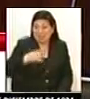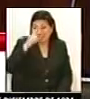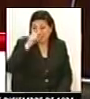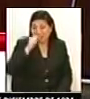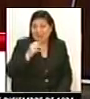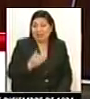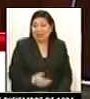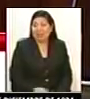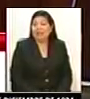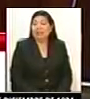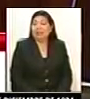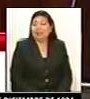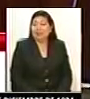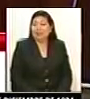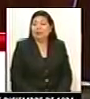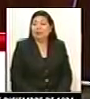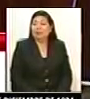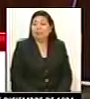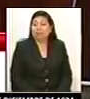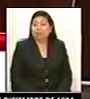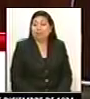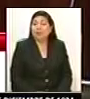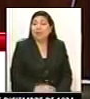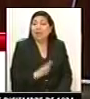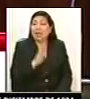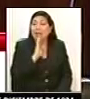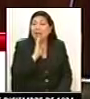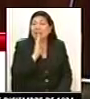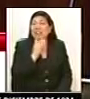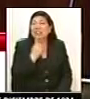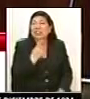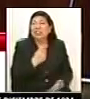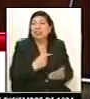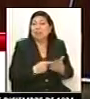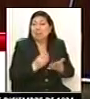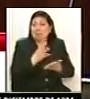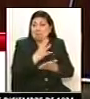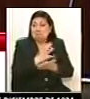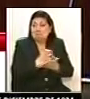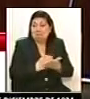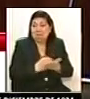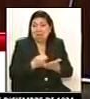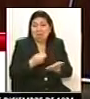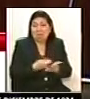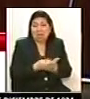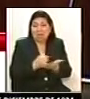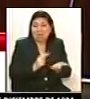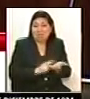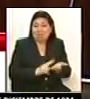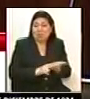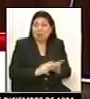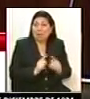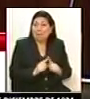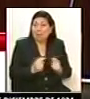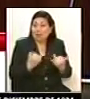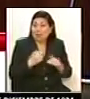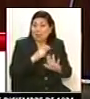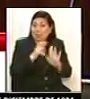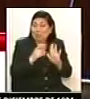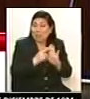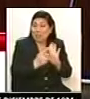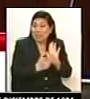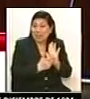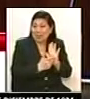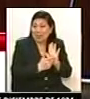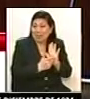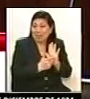que para efectos prácticos es el mismo, hablaban de reducir las exoneraciones. Pero con este proyecto de ley que han